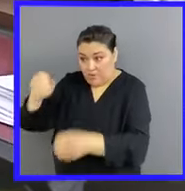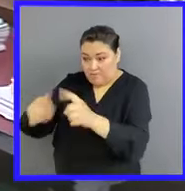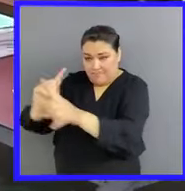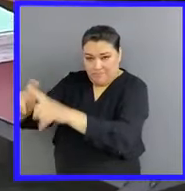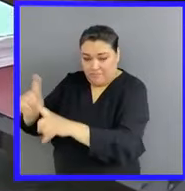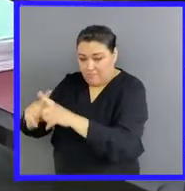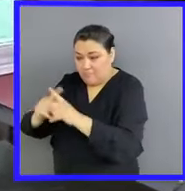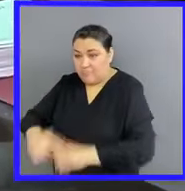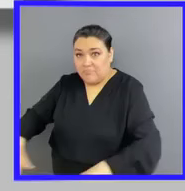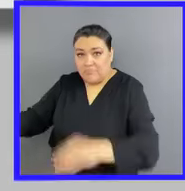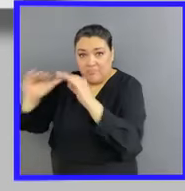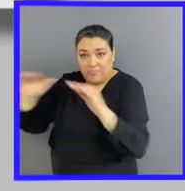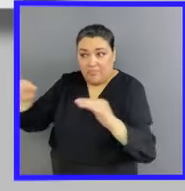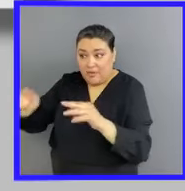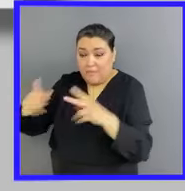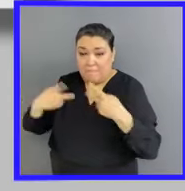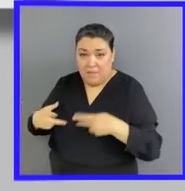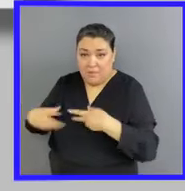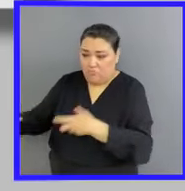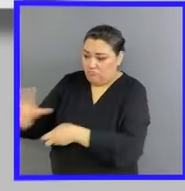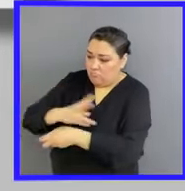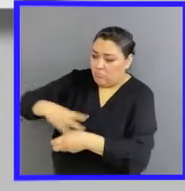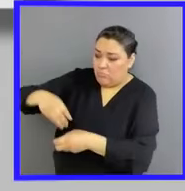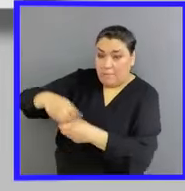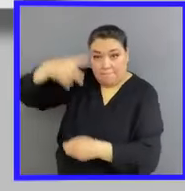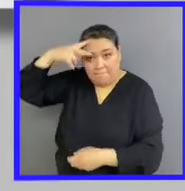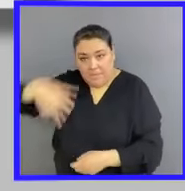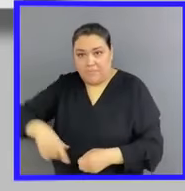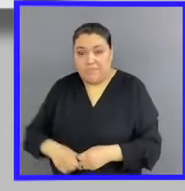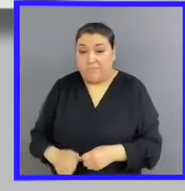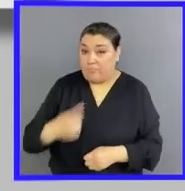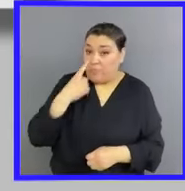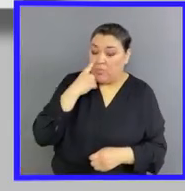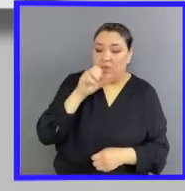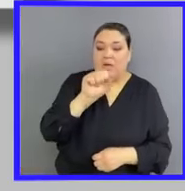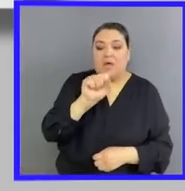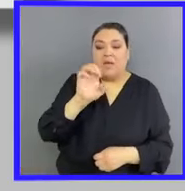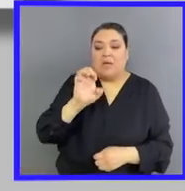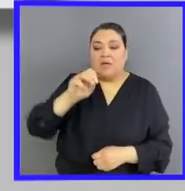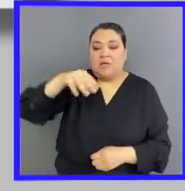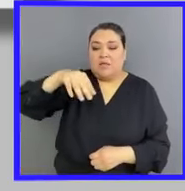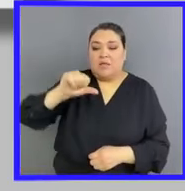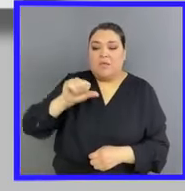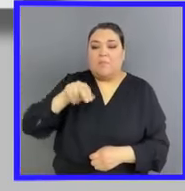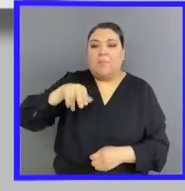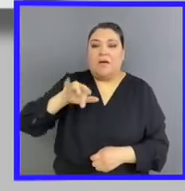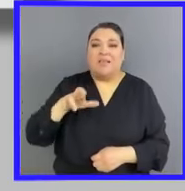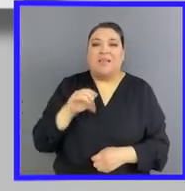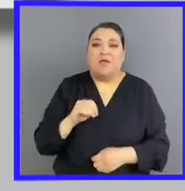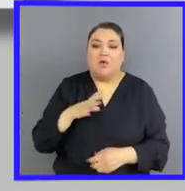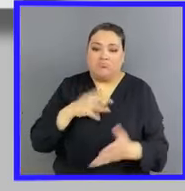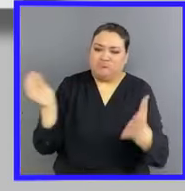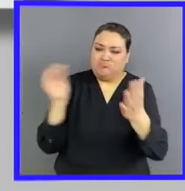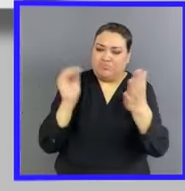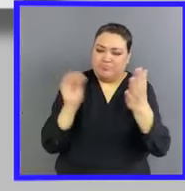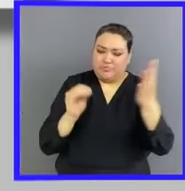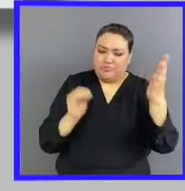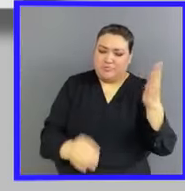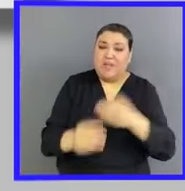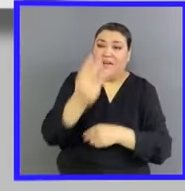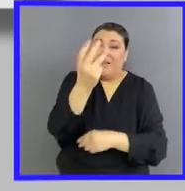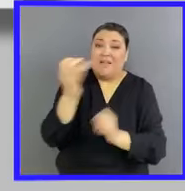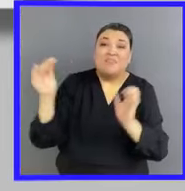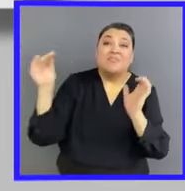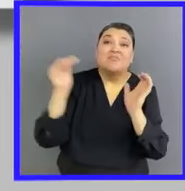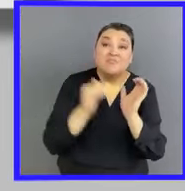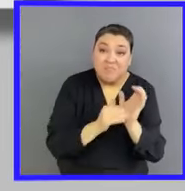la inclusión en México. En el Semanario Judicial de la Federación se encuentran publicados arriba de 300,000 criterios, ¿no? Entonces, tiene que